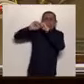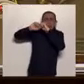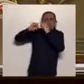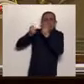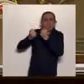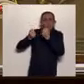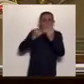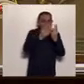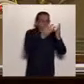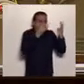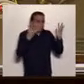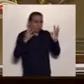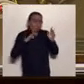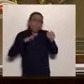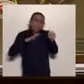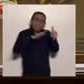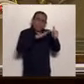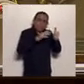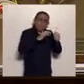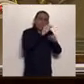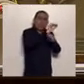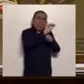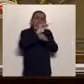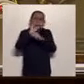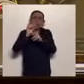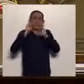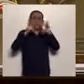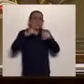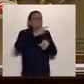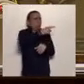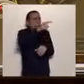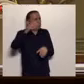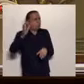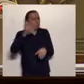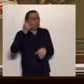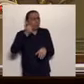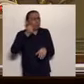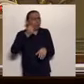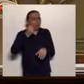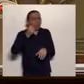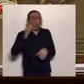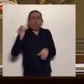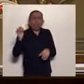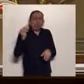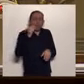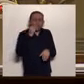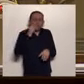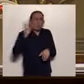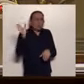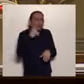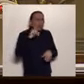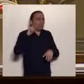lo partió y lo dio a sus discípulos, diciendo: Tomen y